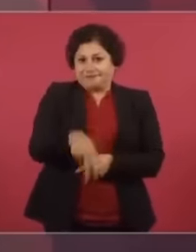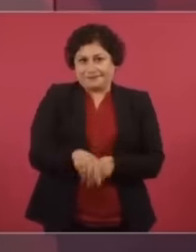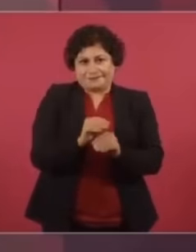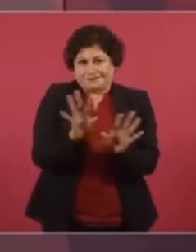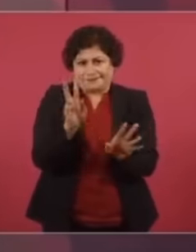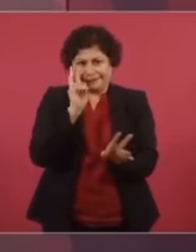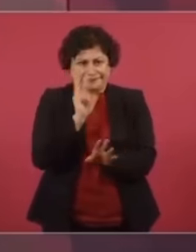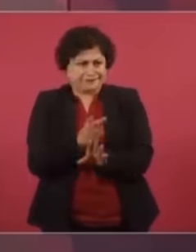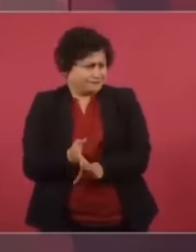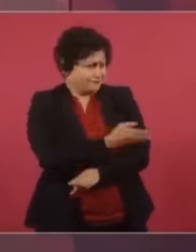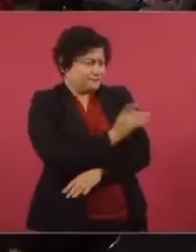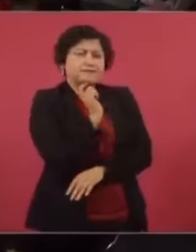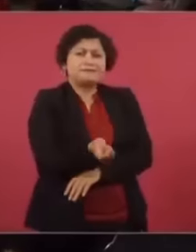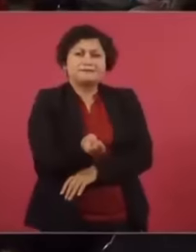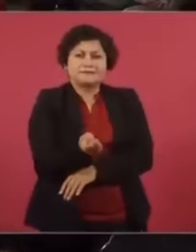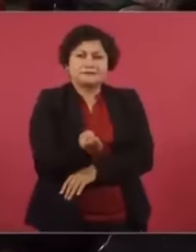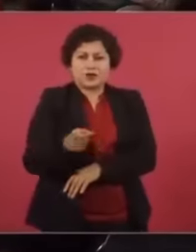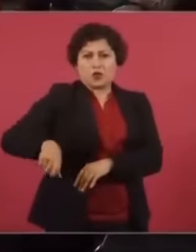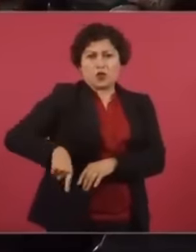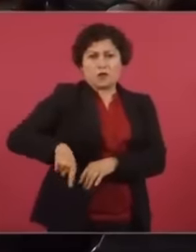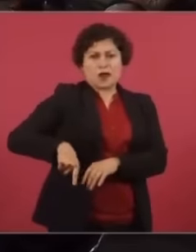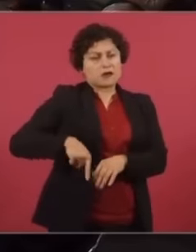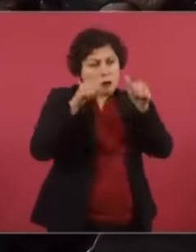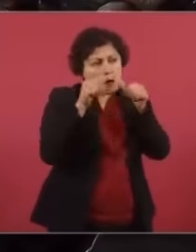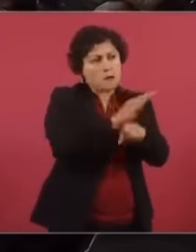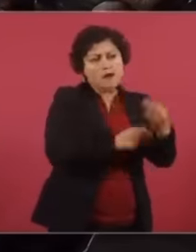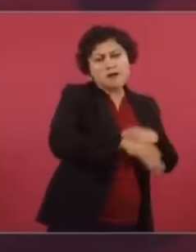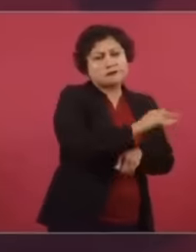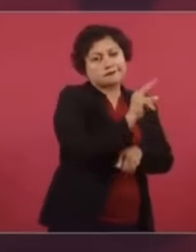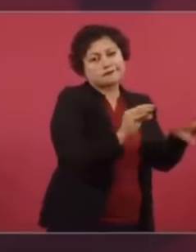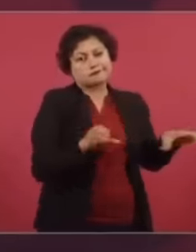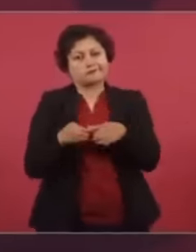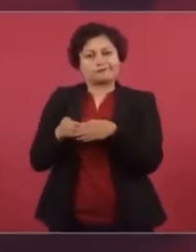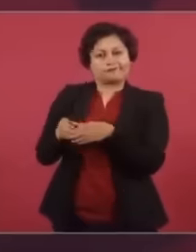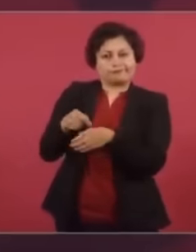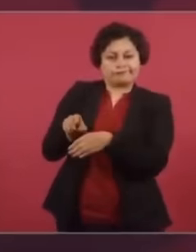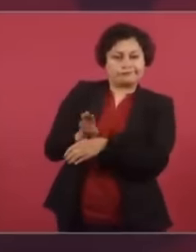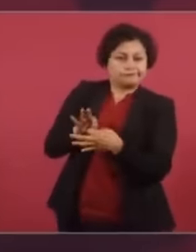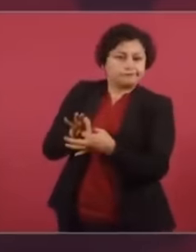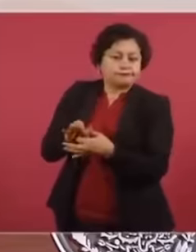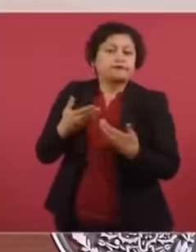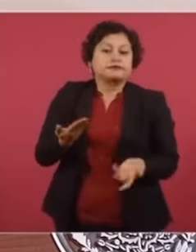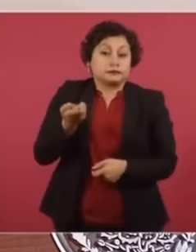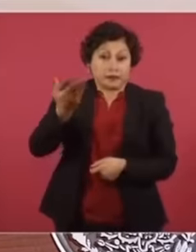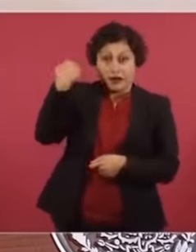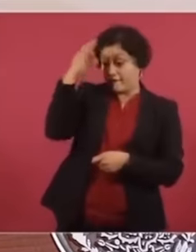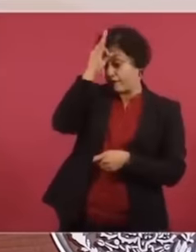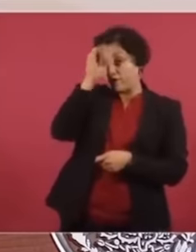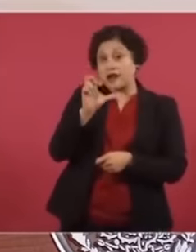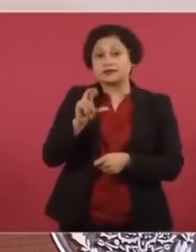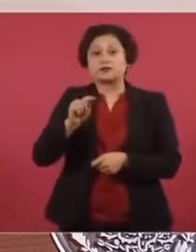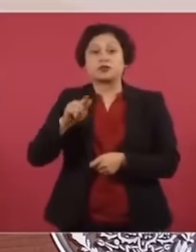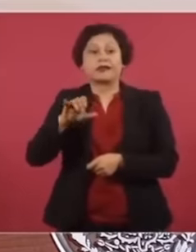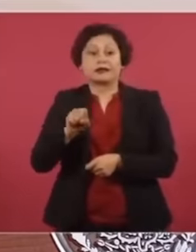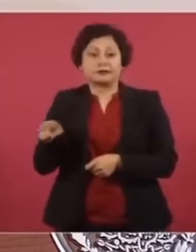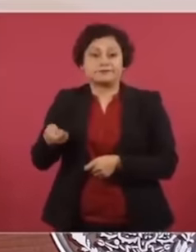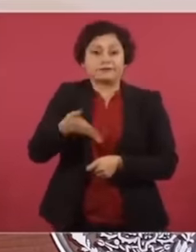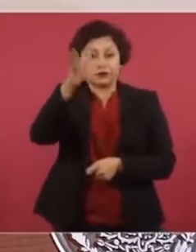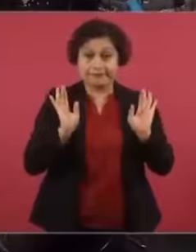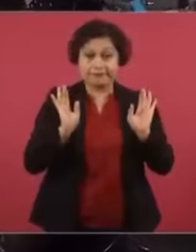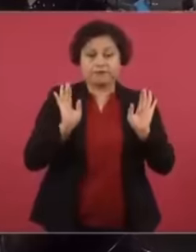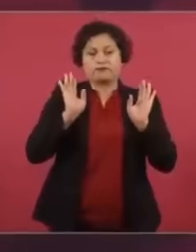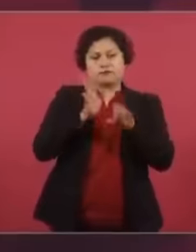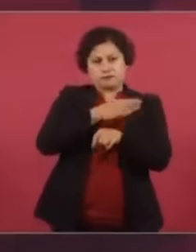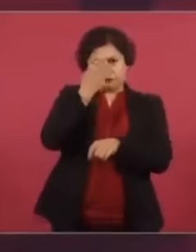servicio de una minoría. Y eso, de acuerdo a la definición aristotélica, se llama oligarquía, no